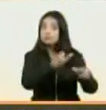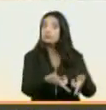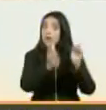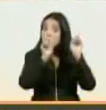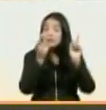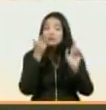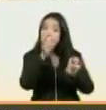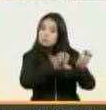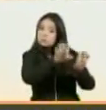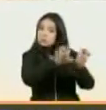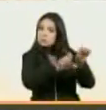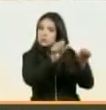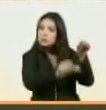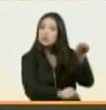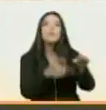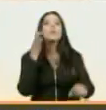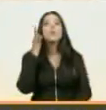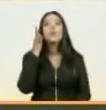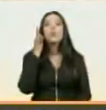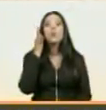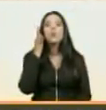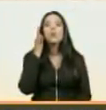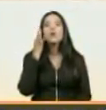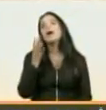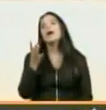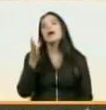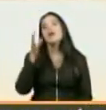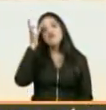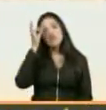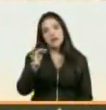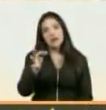la actual postura de la Fiscal General de la República.